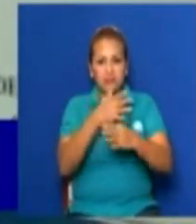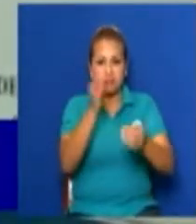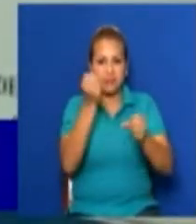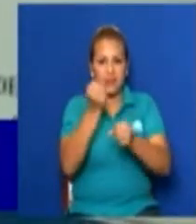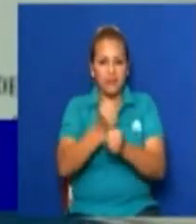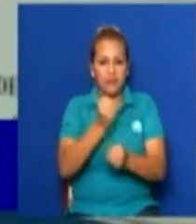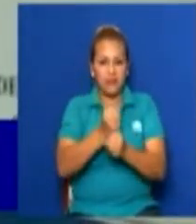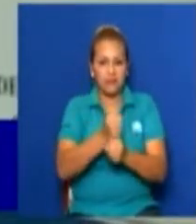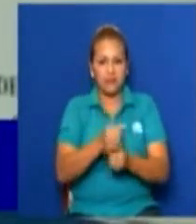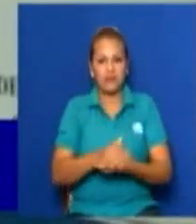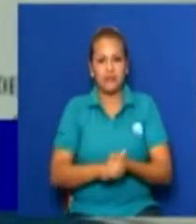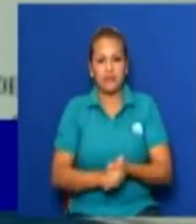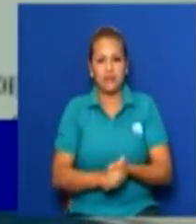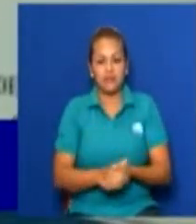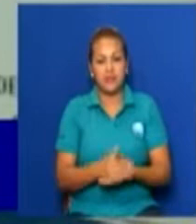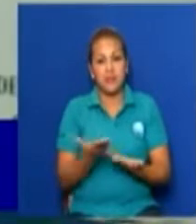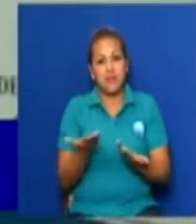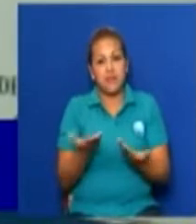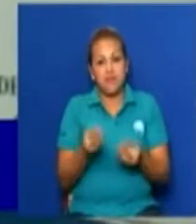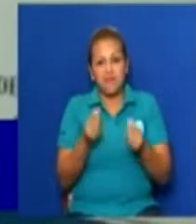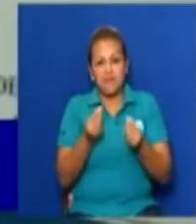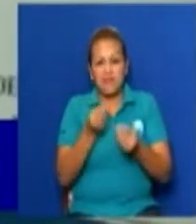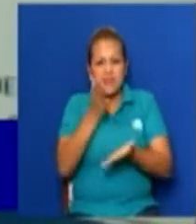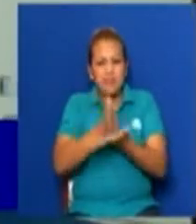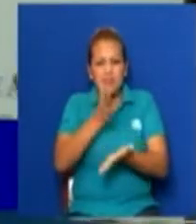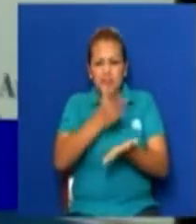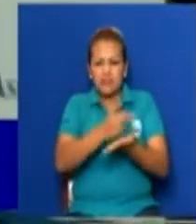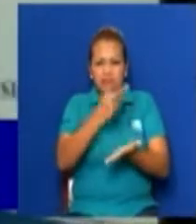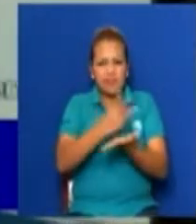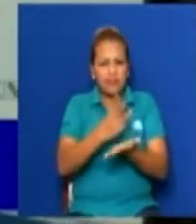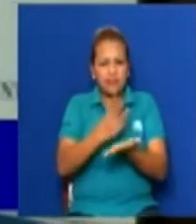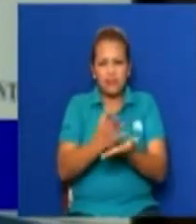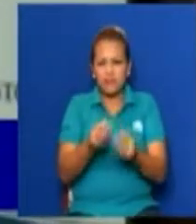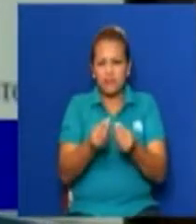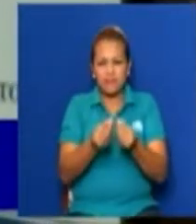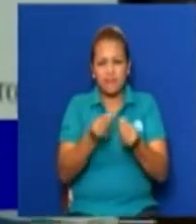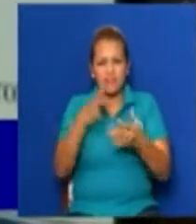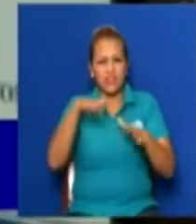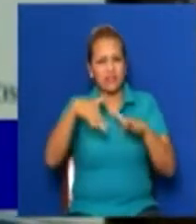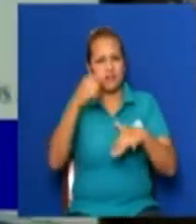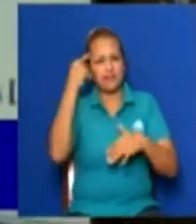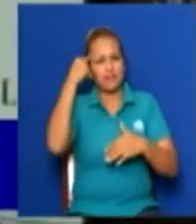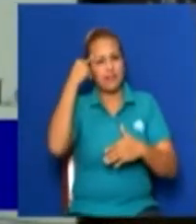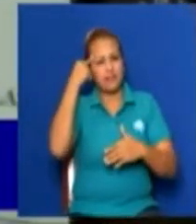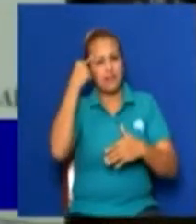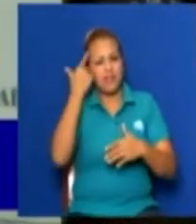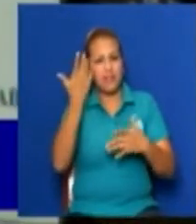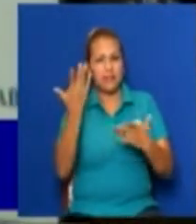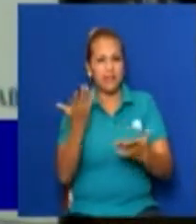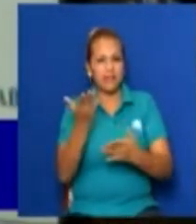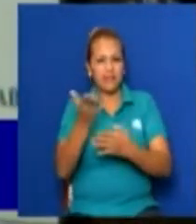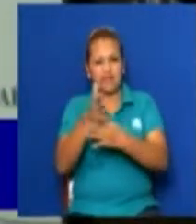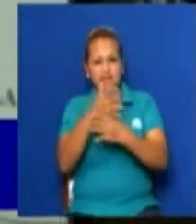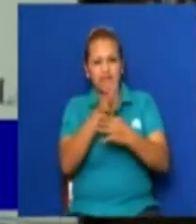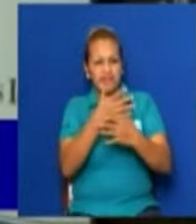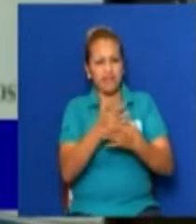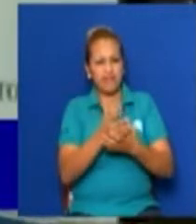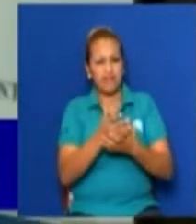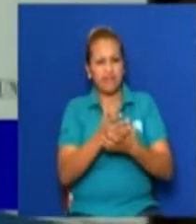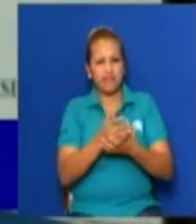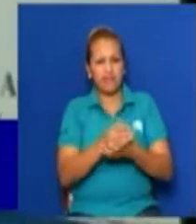Muchas veces este análisis también se hace un análisis urbanizado y